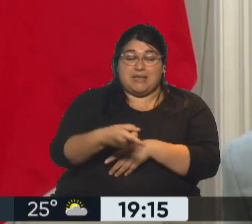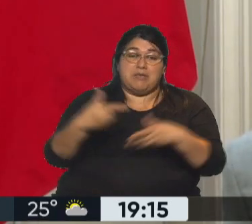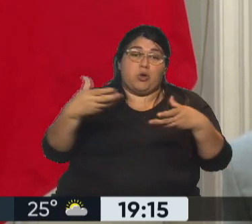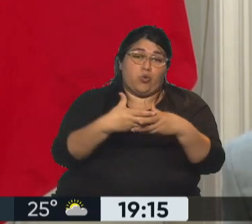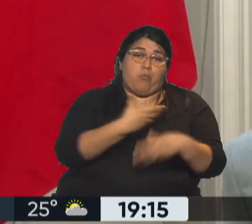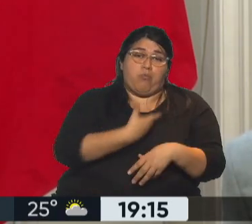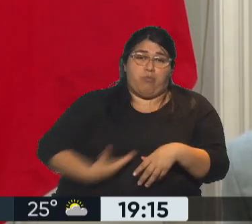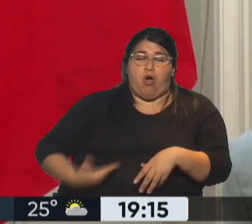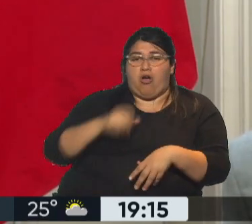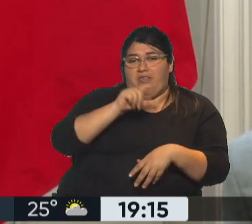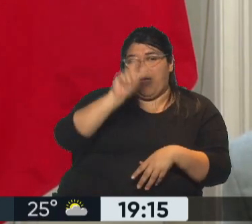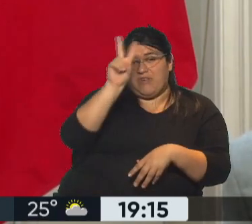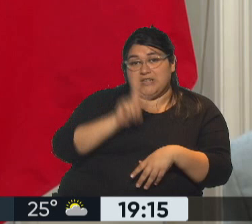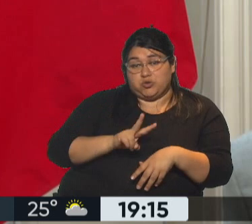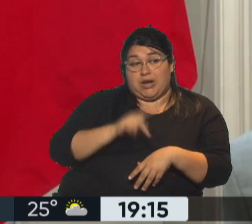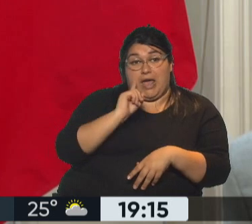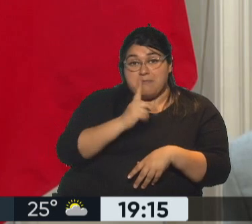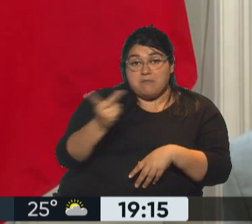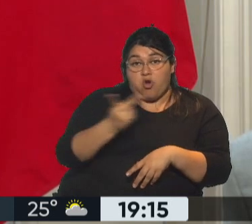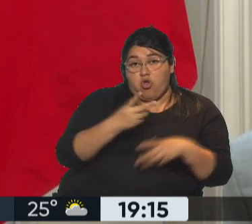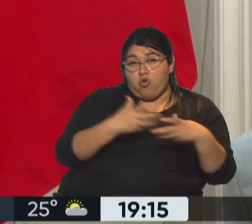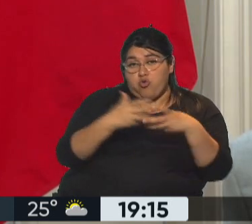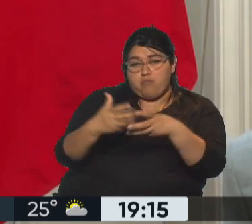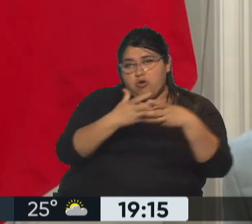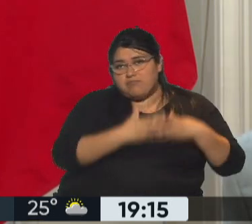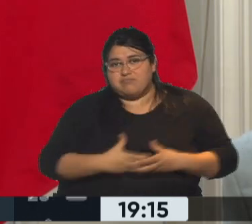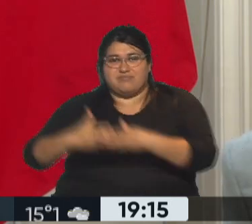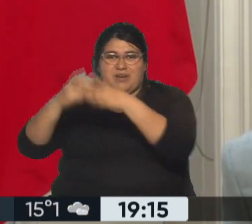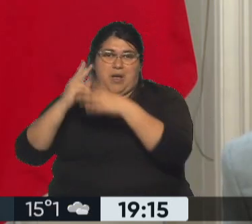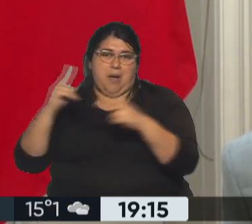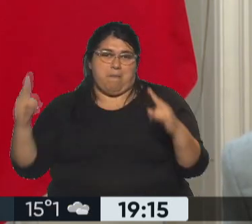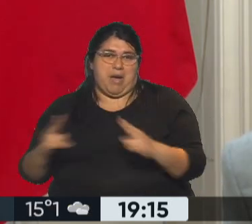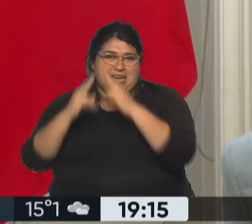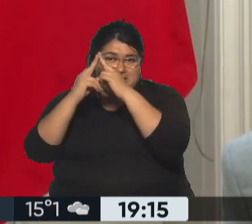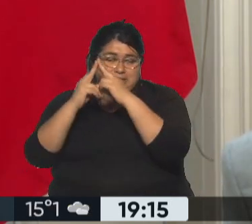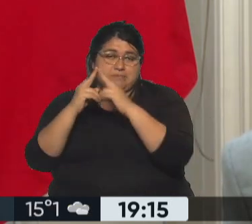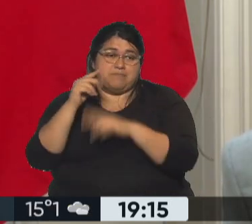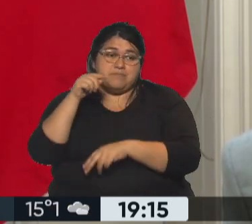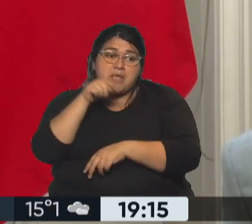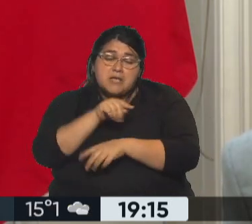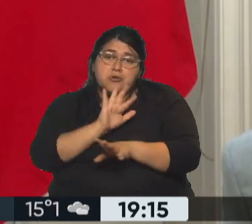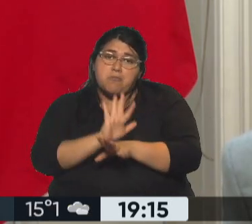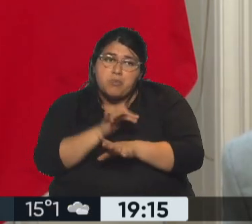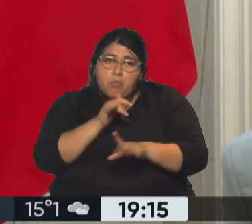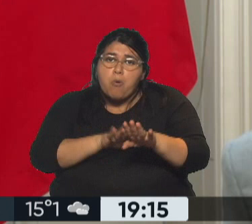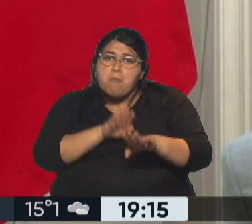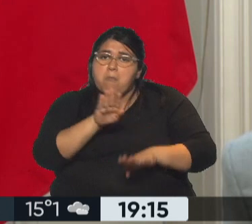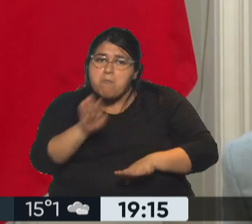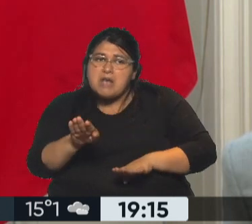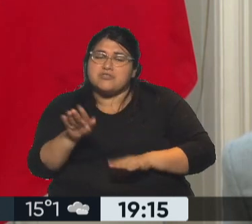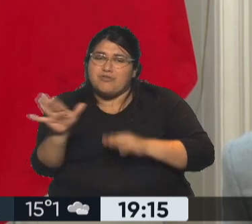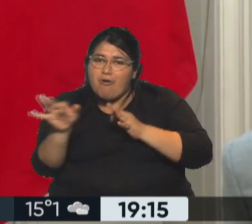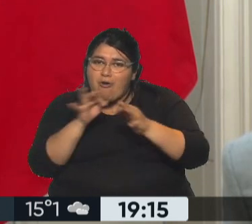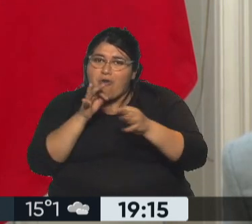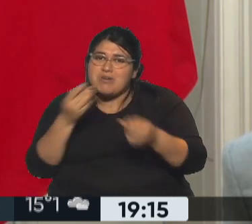Venezuela que viajó a París. Y creo que es un buen inicio para reiniciar las conversaciones y ver de qué manera